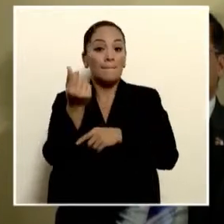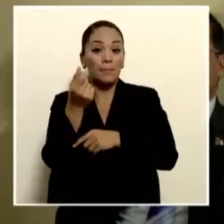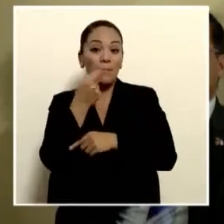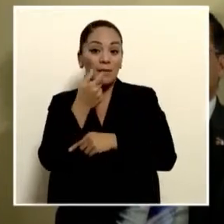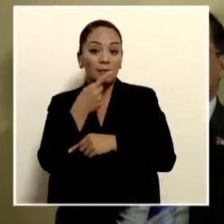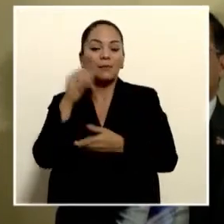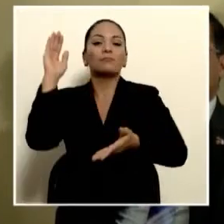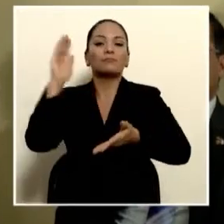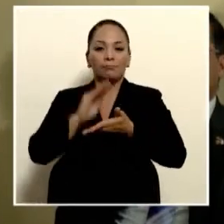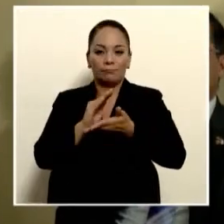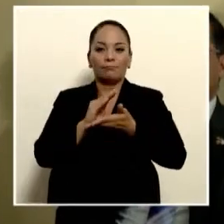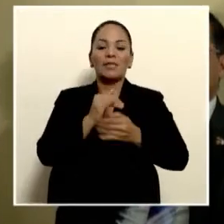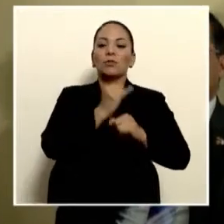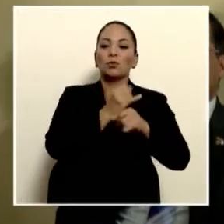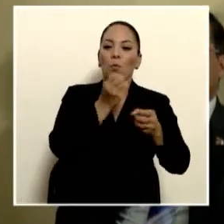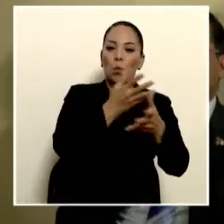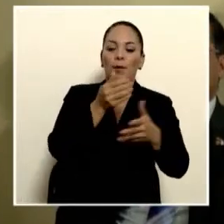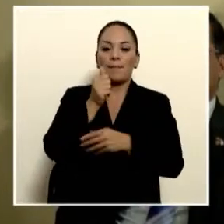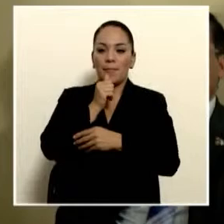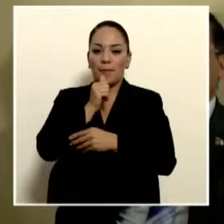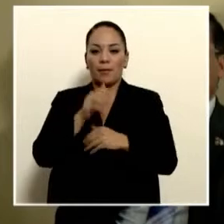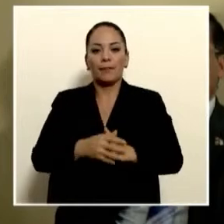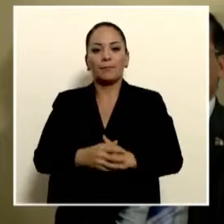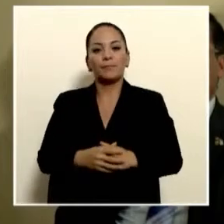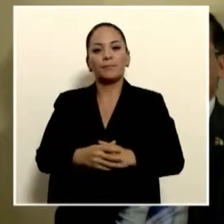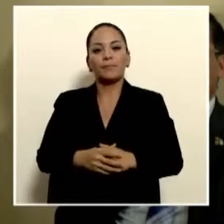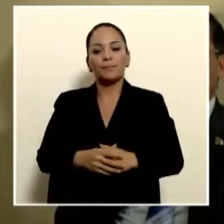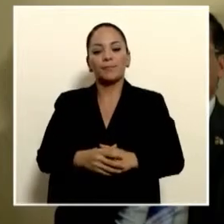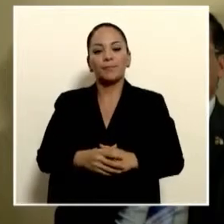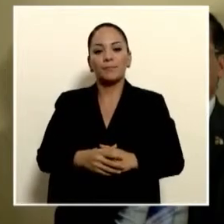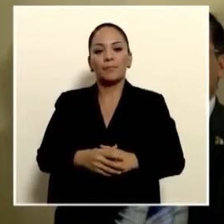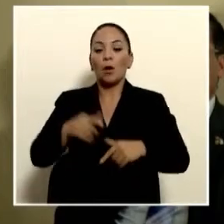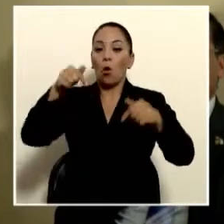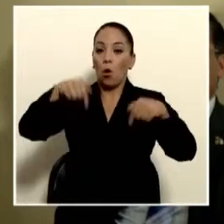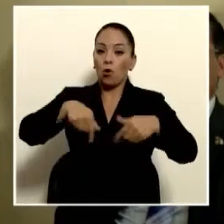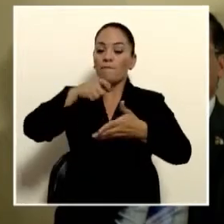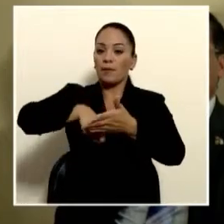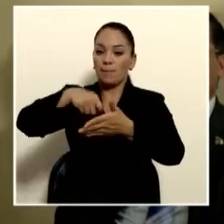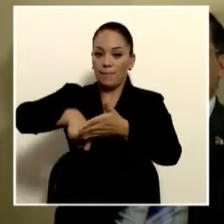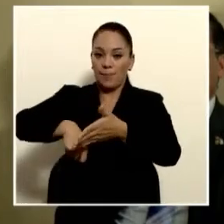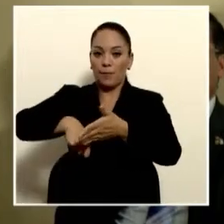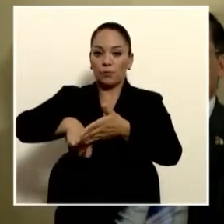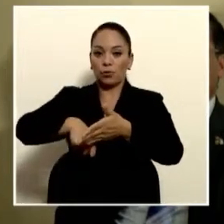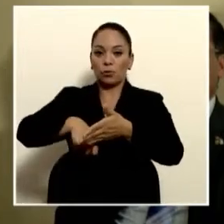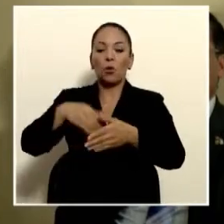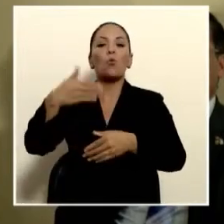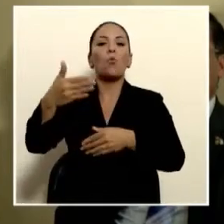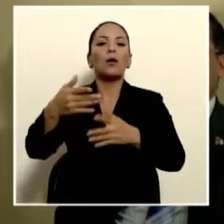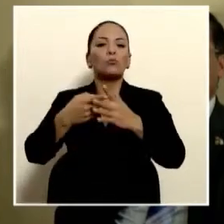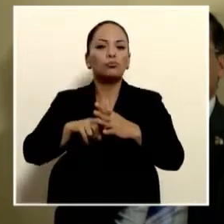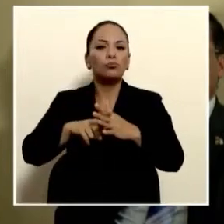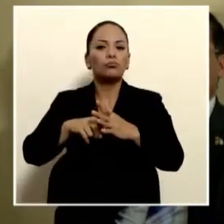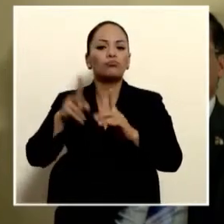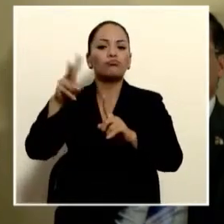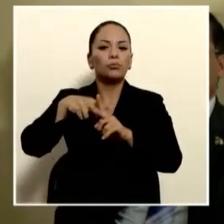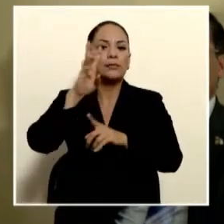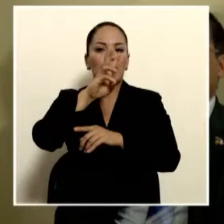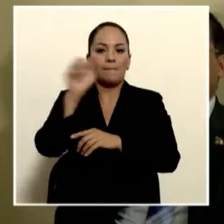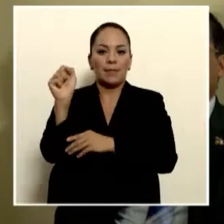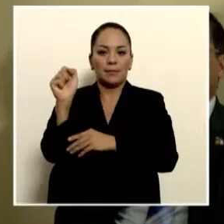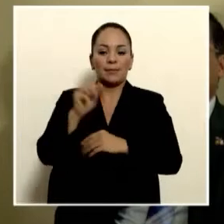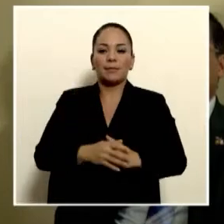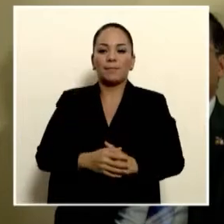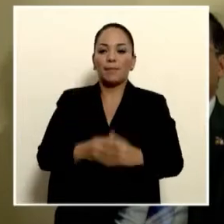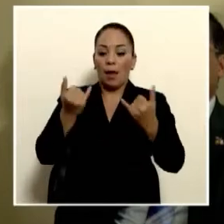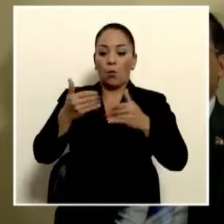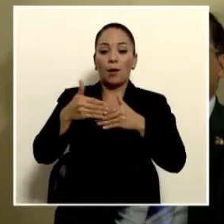como privada. Aproximadamente, esto entraría, lo firmamos hoy, entraría a regir en 6 meses y de ahora en